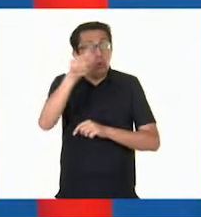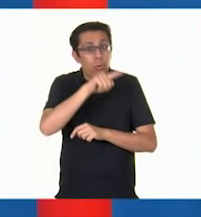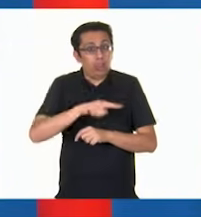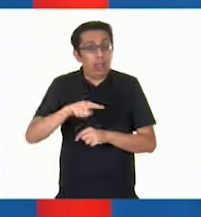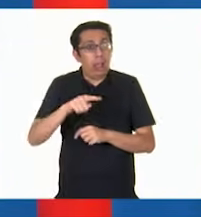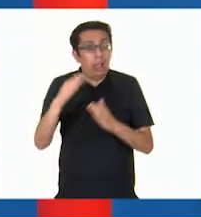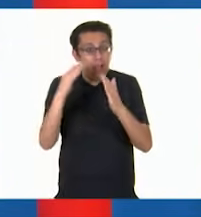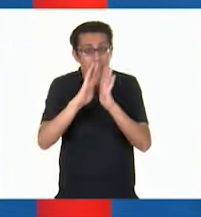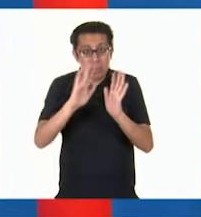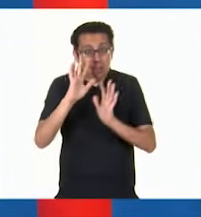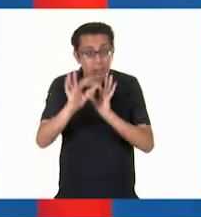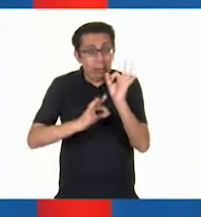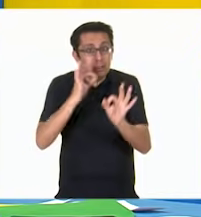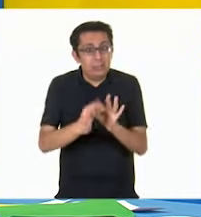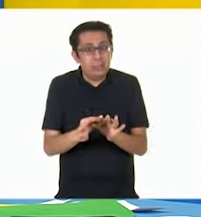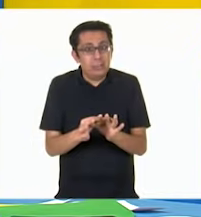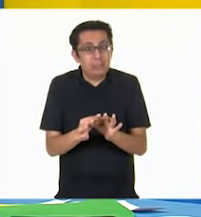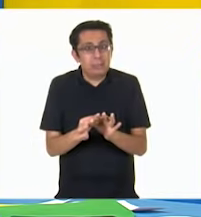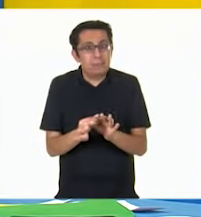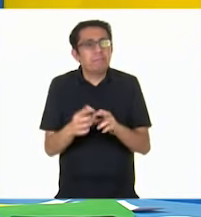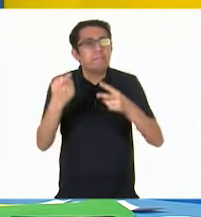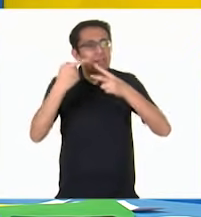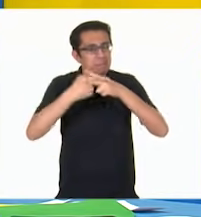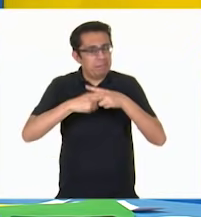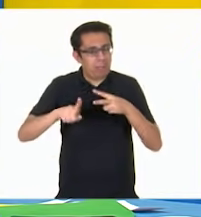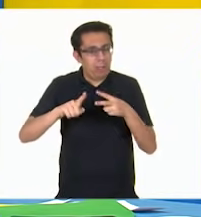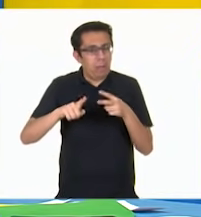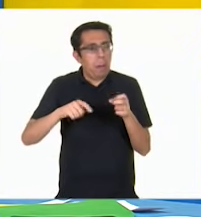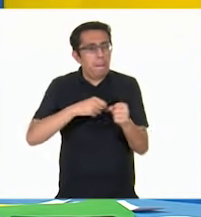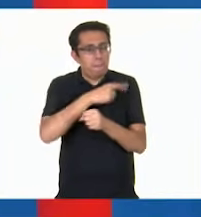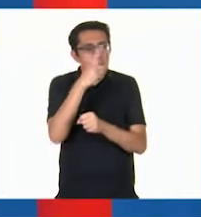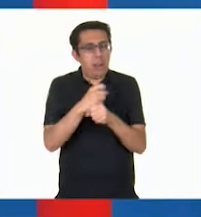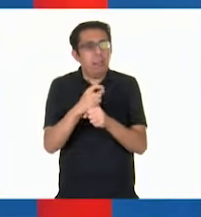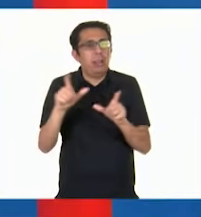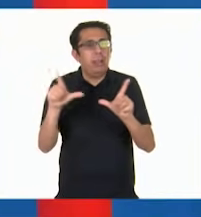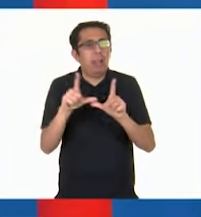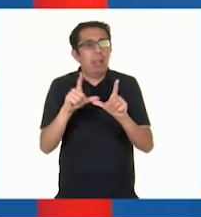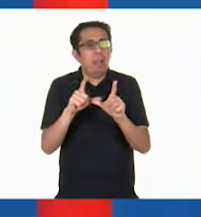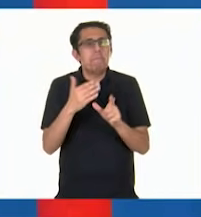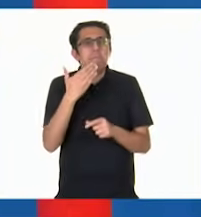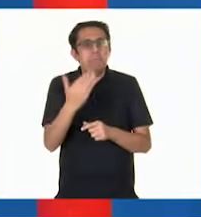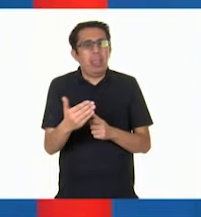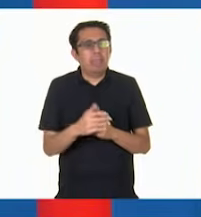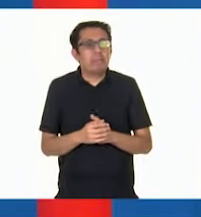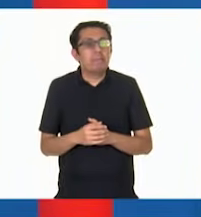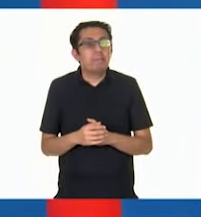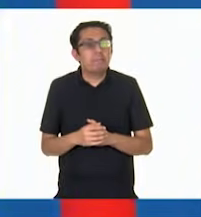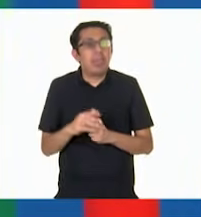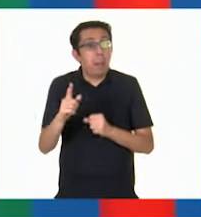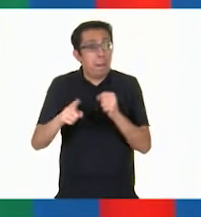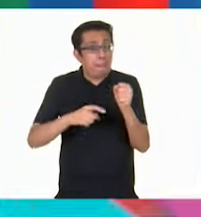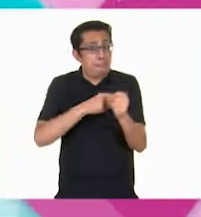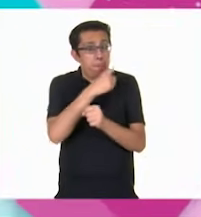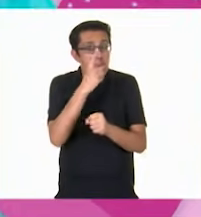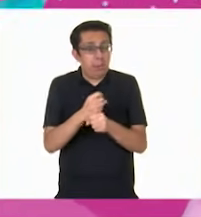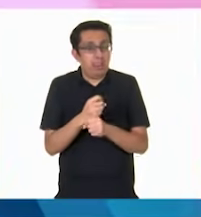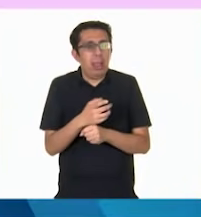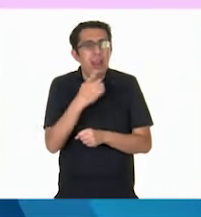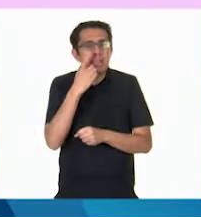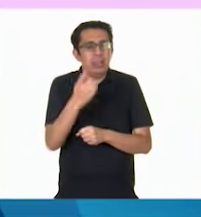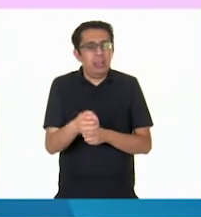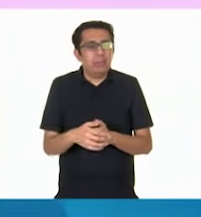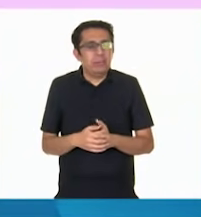chicos en casa, ya están listos? ¡Inicias con la primera tarjeta! ¡Perfecto! La primera tarjeta